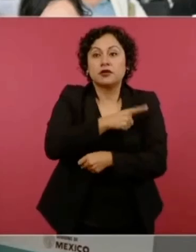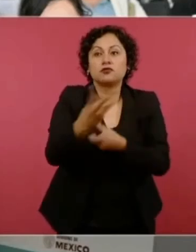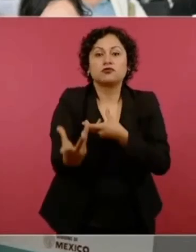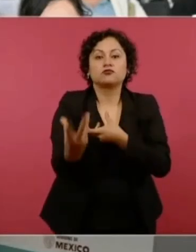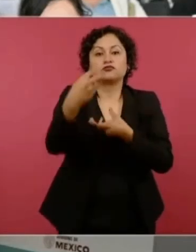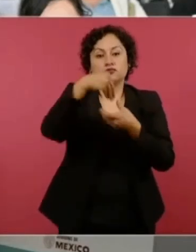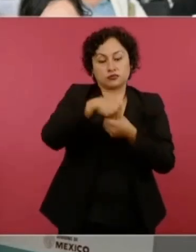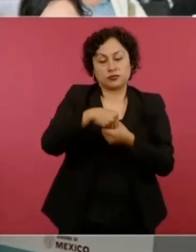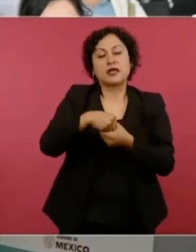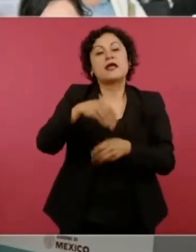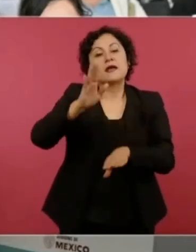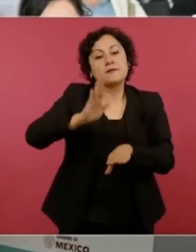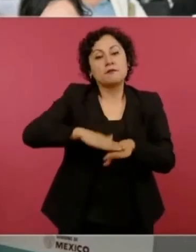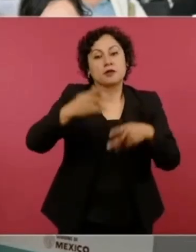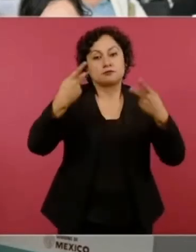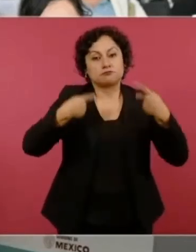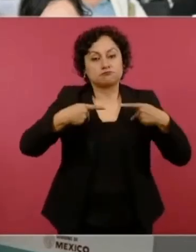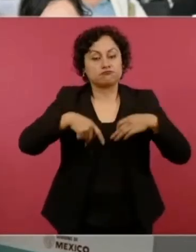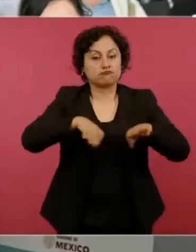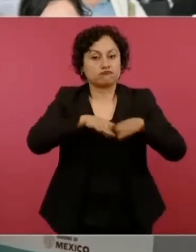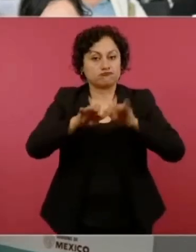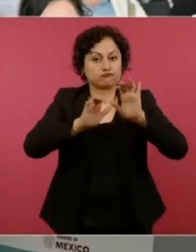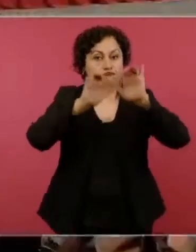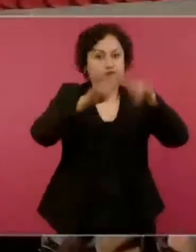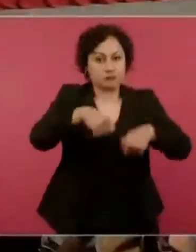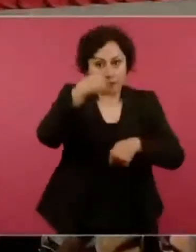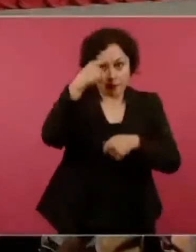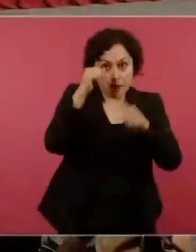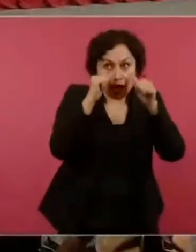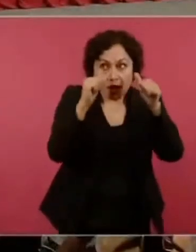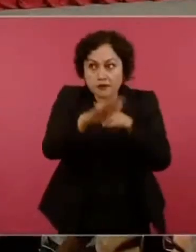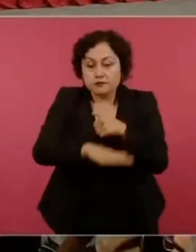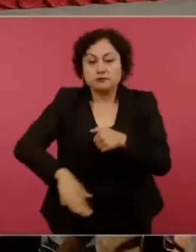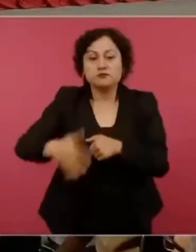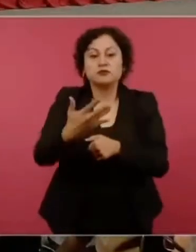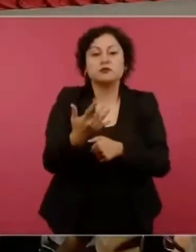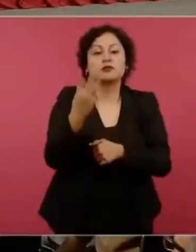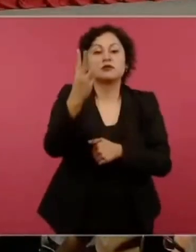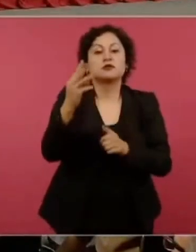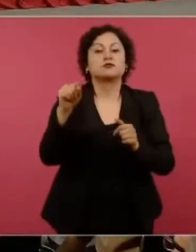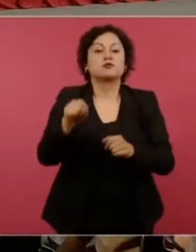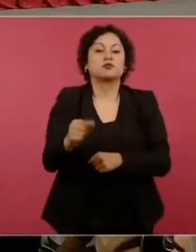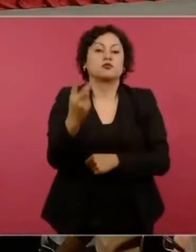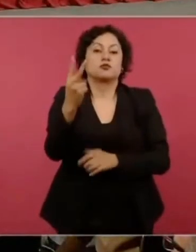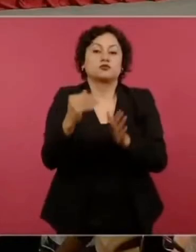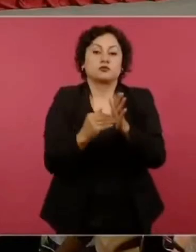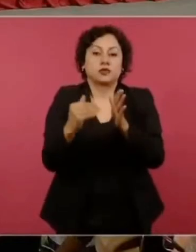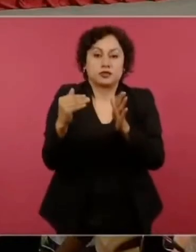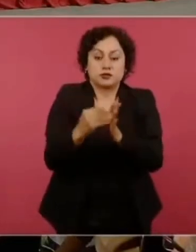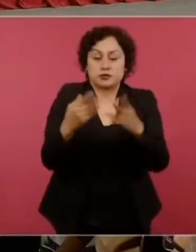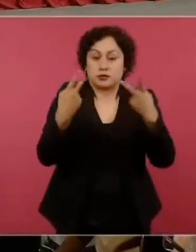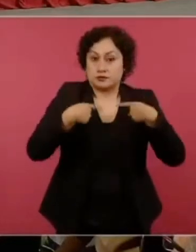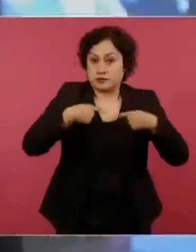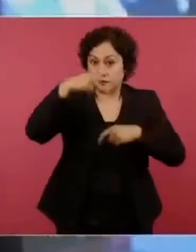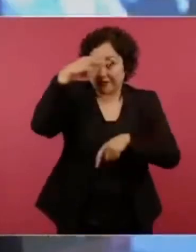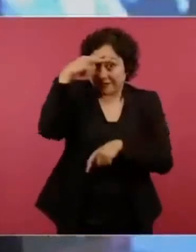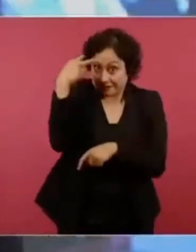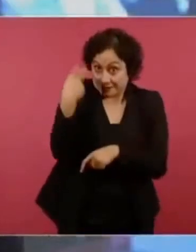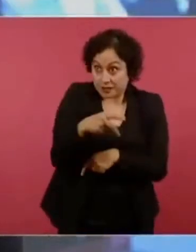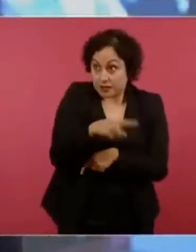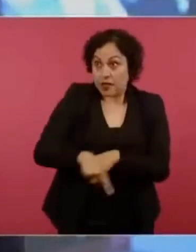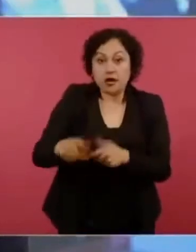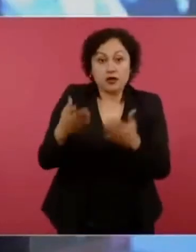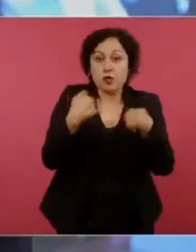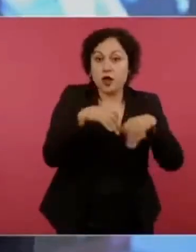y trabajadores para atender a 53.2 millones de mexicanas y mexicanos sin seguridad social en estos